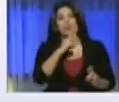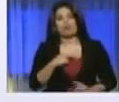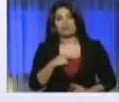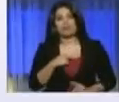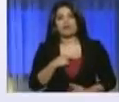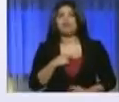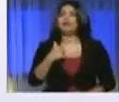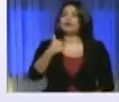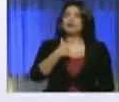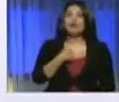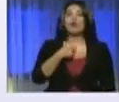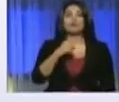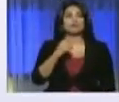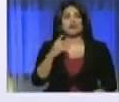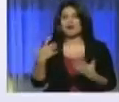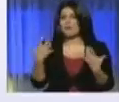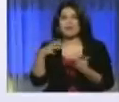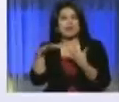a quien acudir